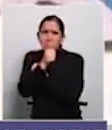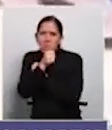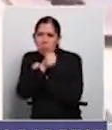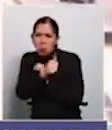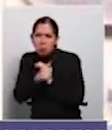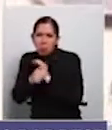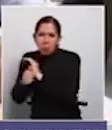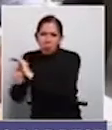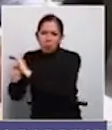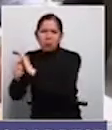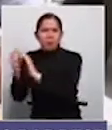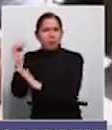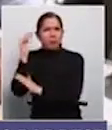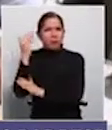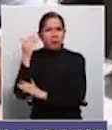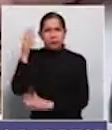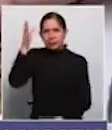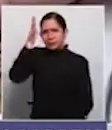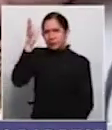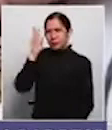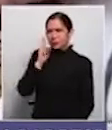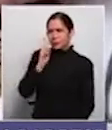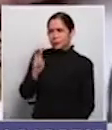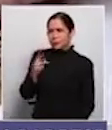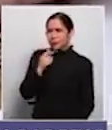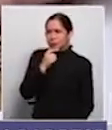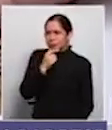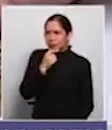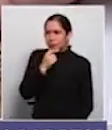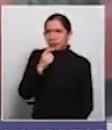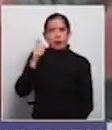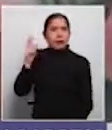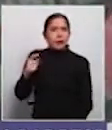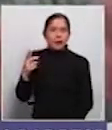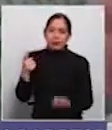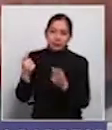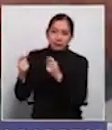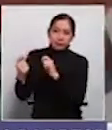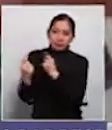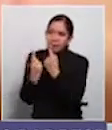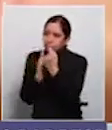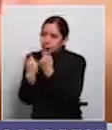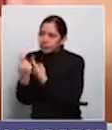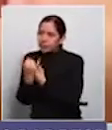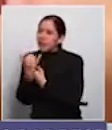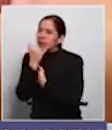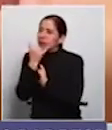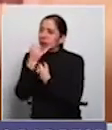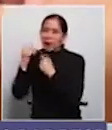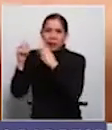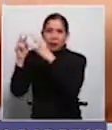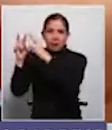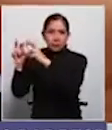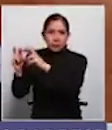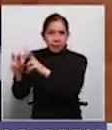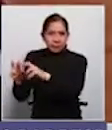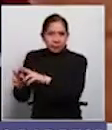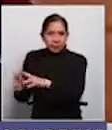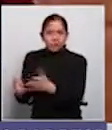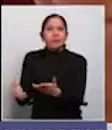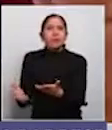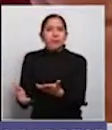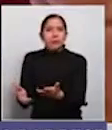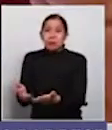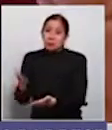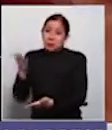síntomas, signos que un papá sabe detectar, hay que empezar a dialogar y empezar a averiguar qué le está pasando.